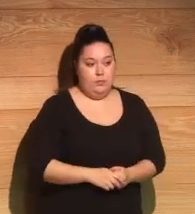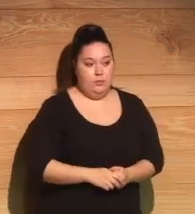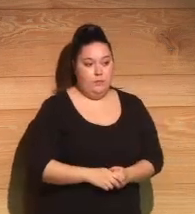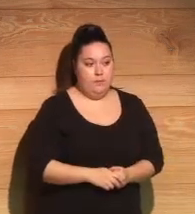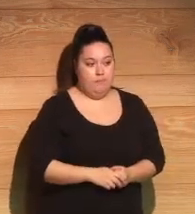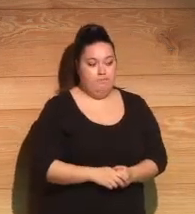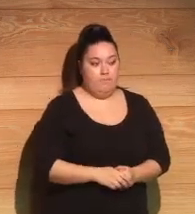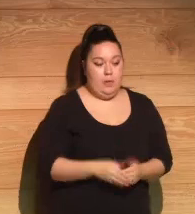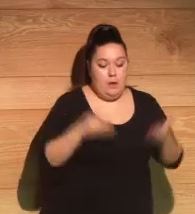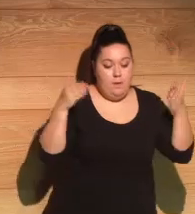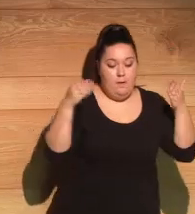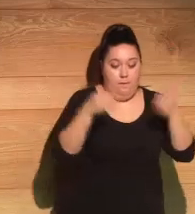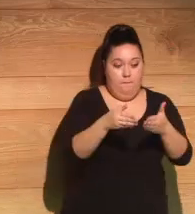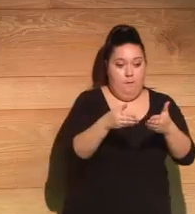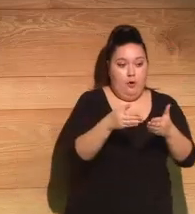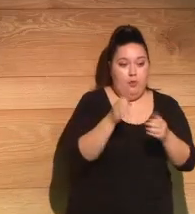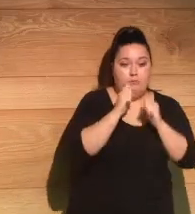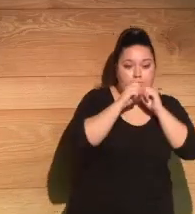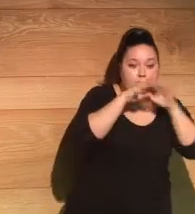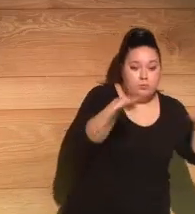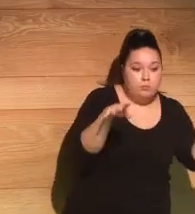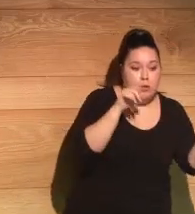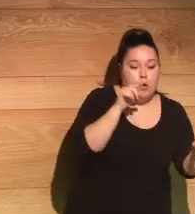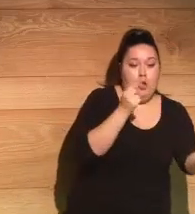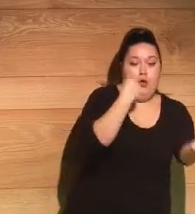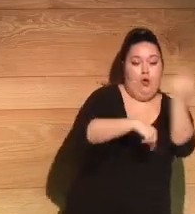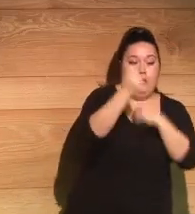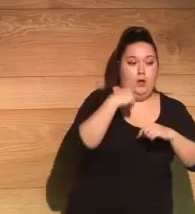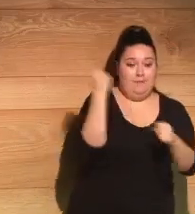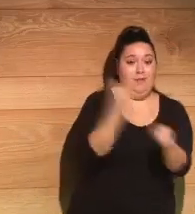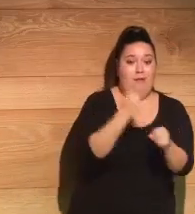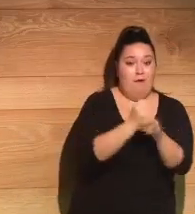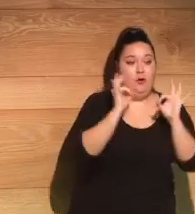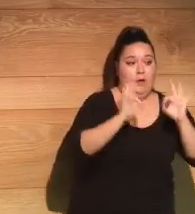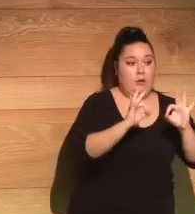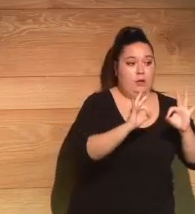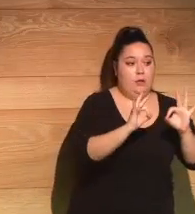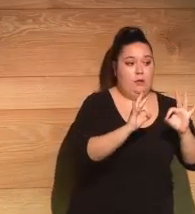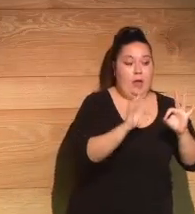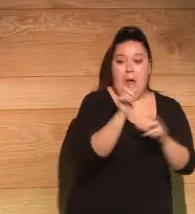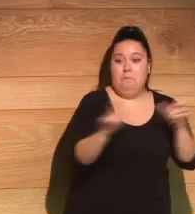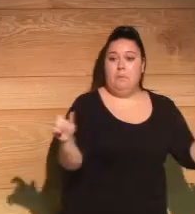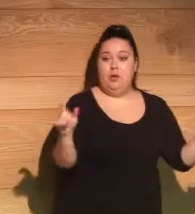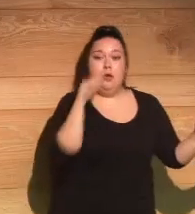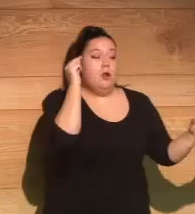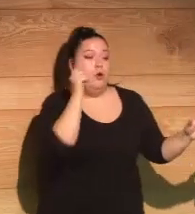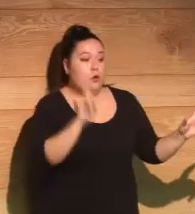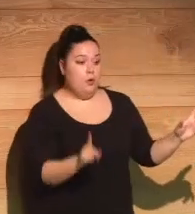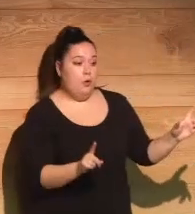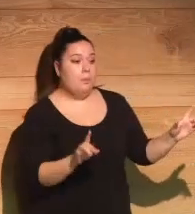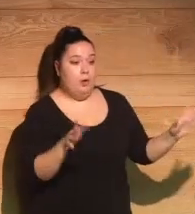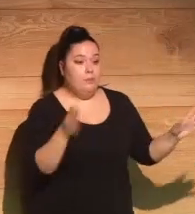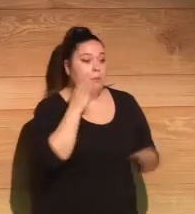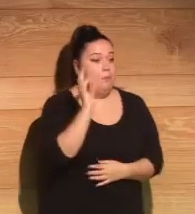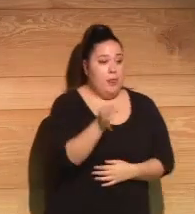de contagio es el trabajo, y esto nadie lo dice, nadie lo cuenta, nadie lo mide. Y son las personas